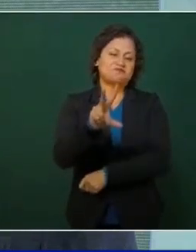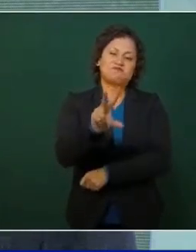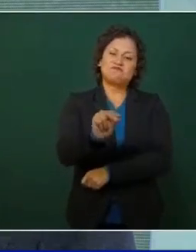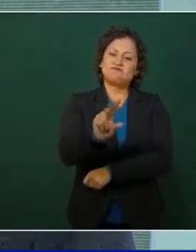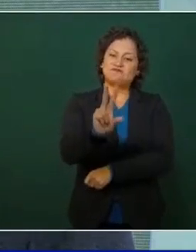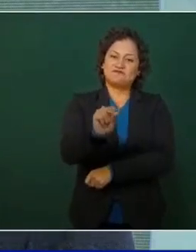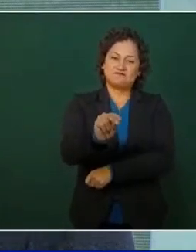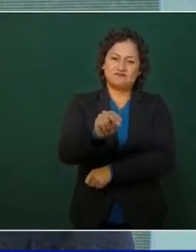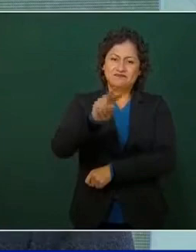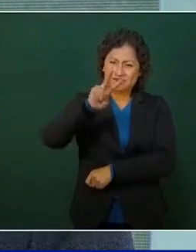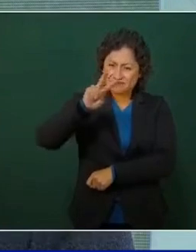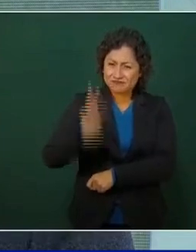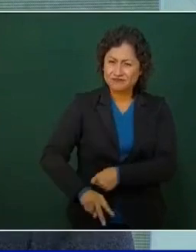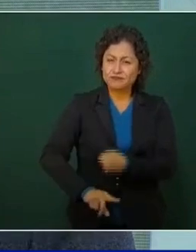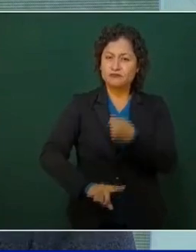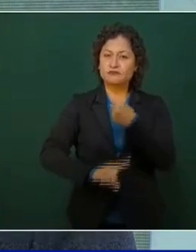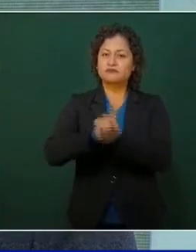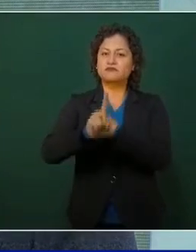olvidarse.